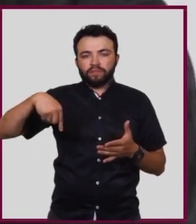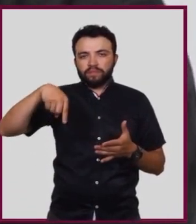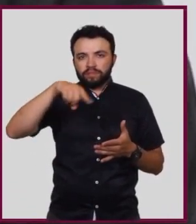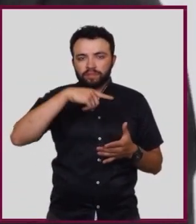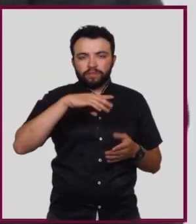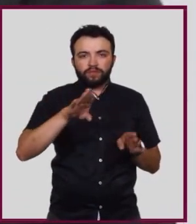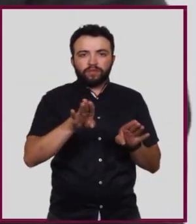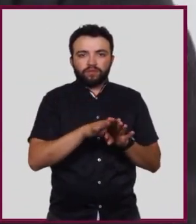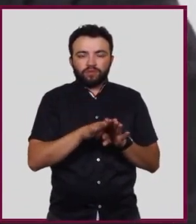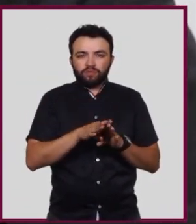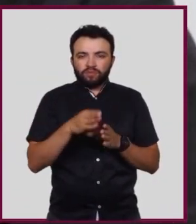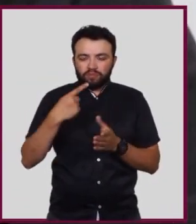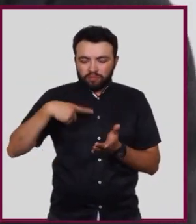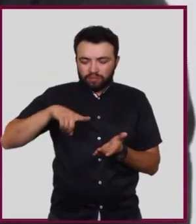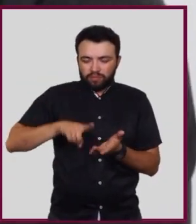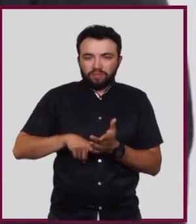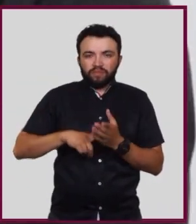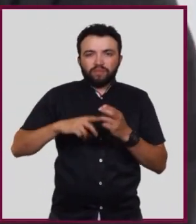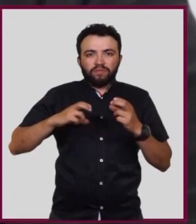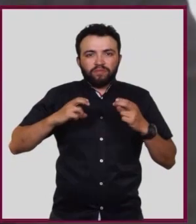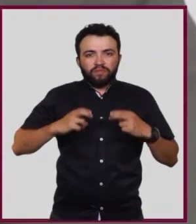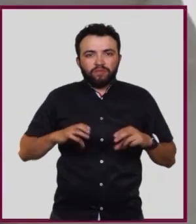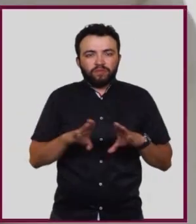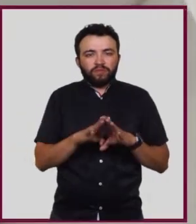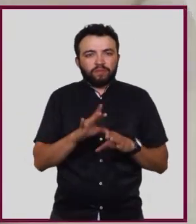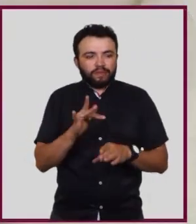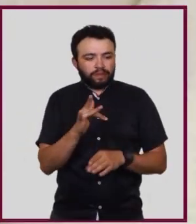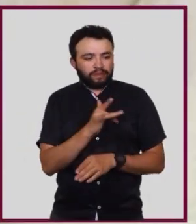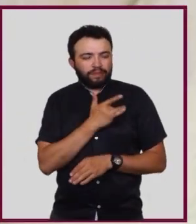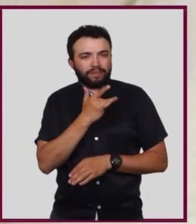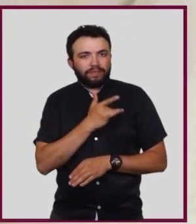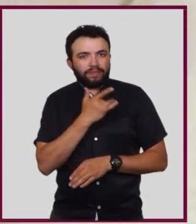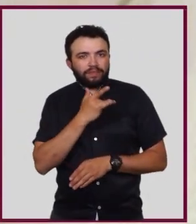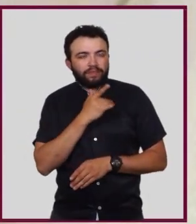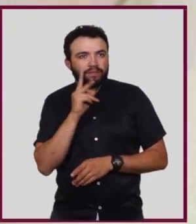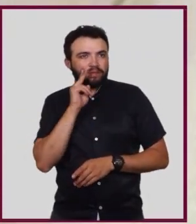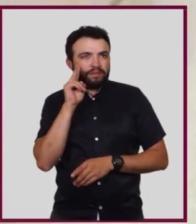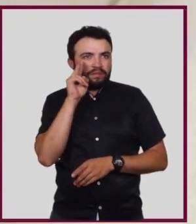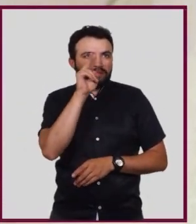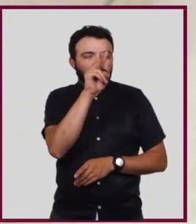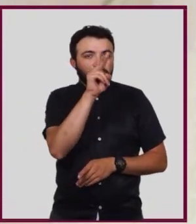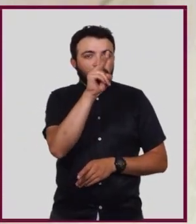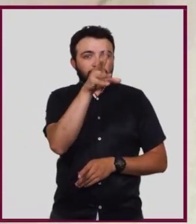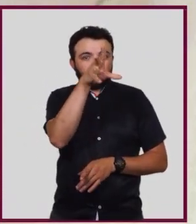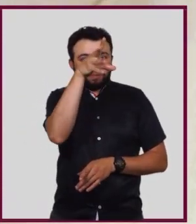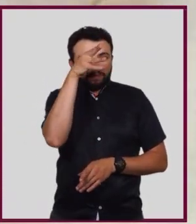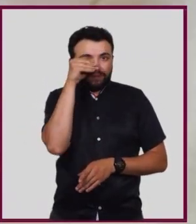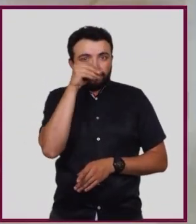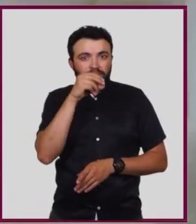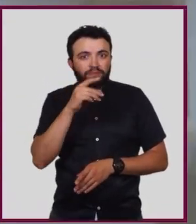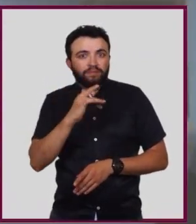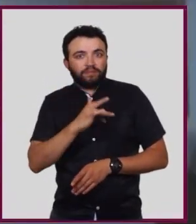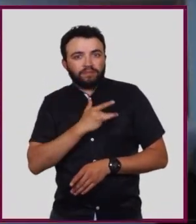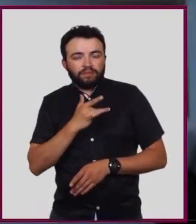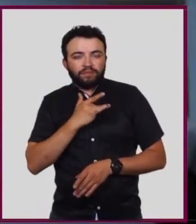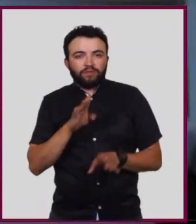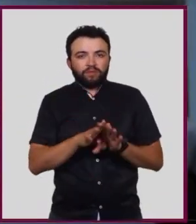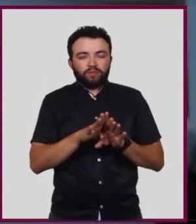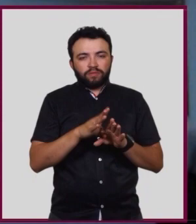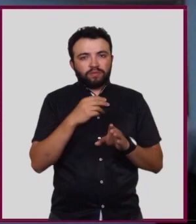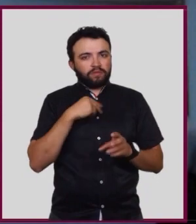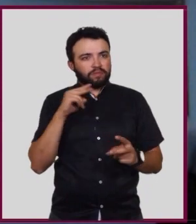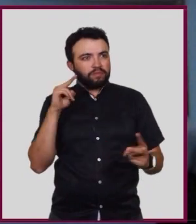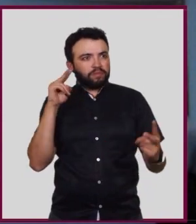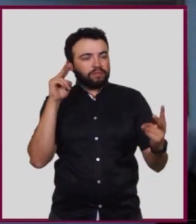sensitiva, nuestra calidad de contemplación a través de nuestra mirada,